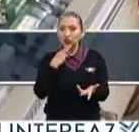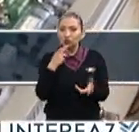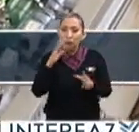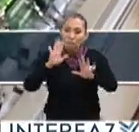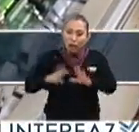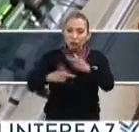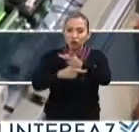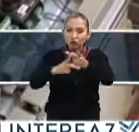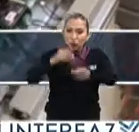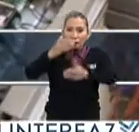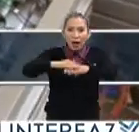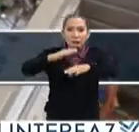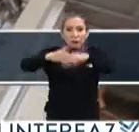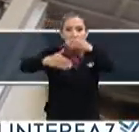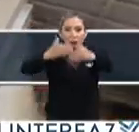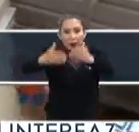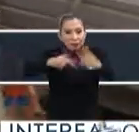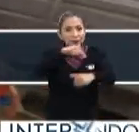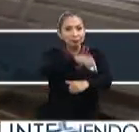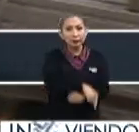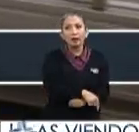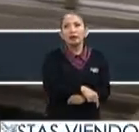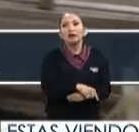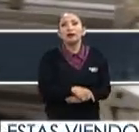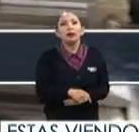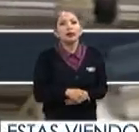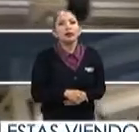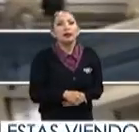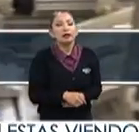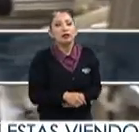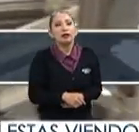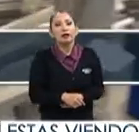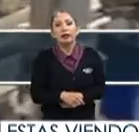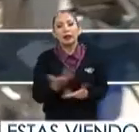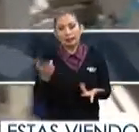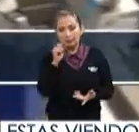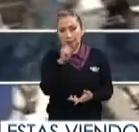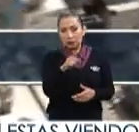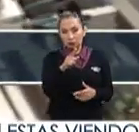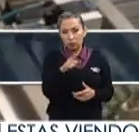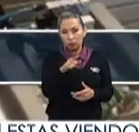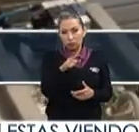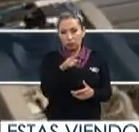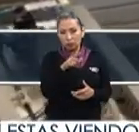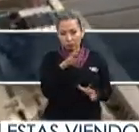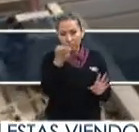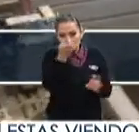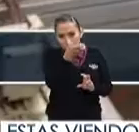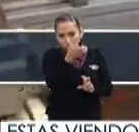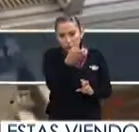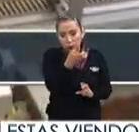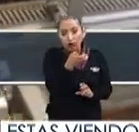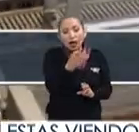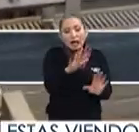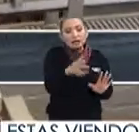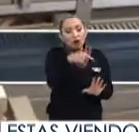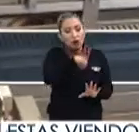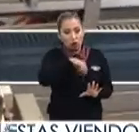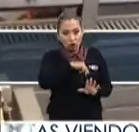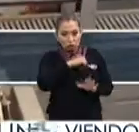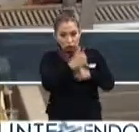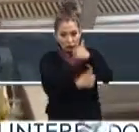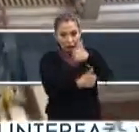más productivos. Entonces, en ese sentido, digamos, la oferta